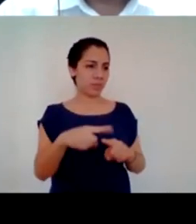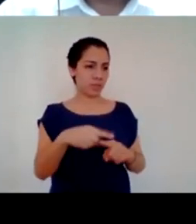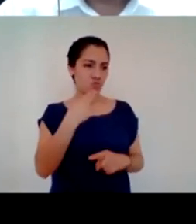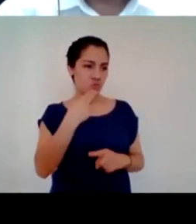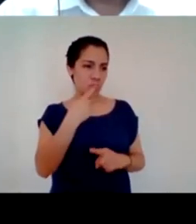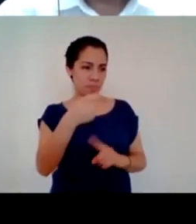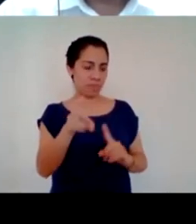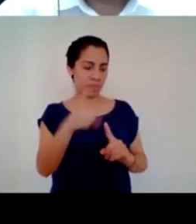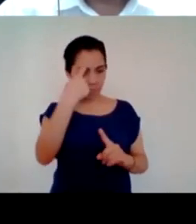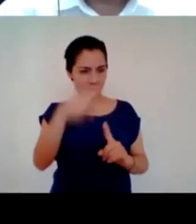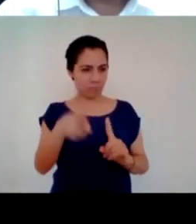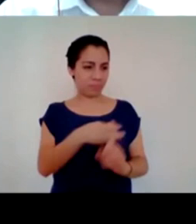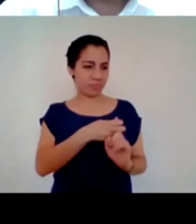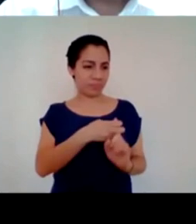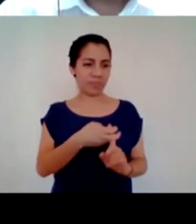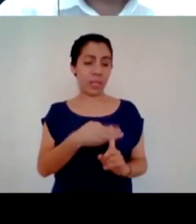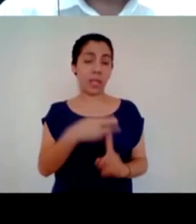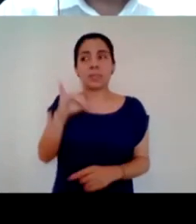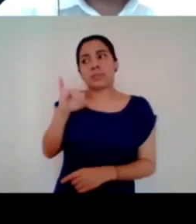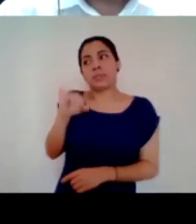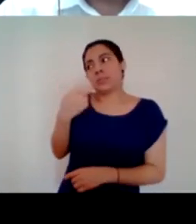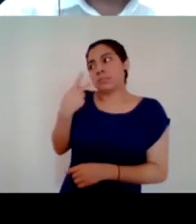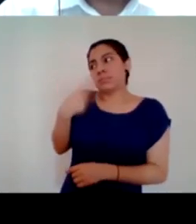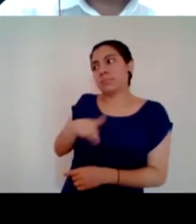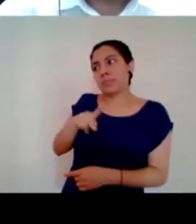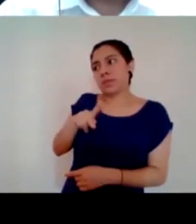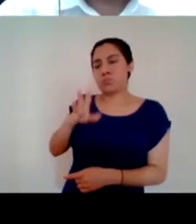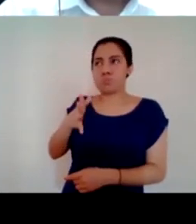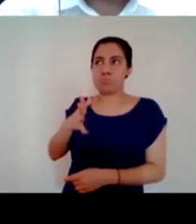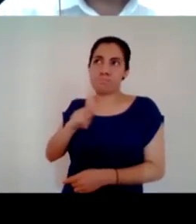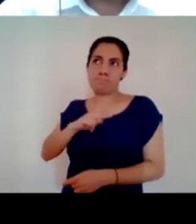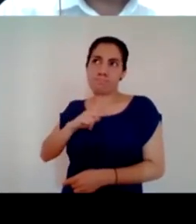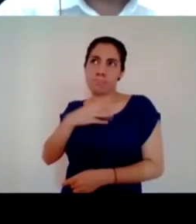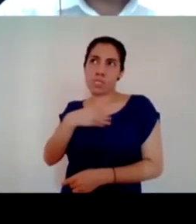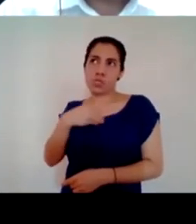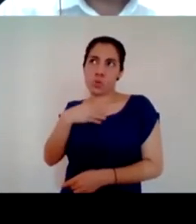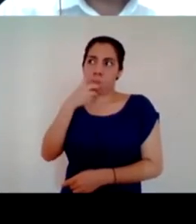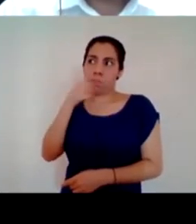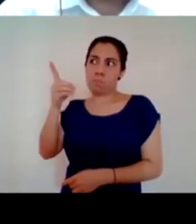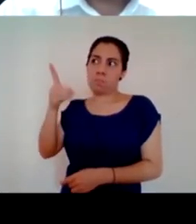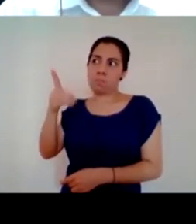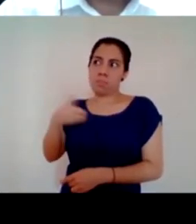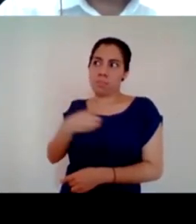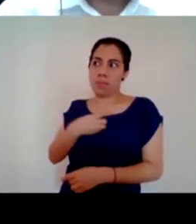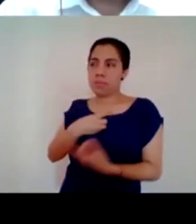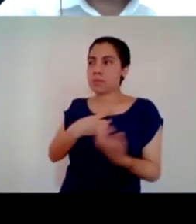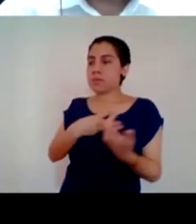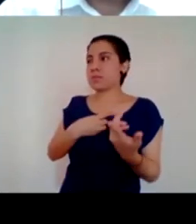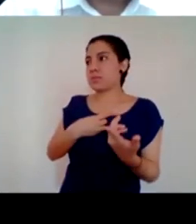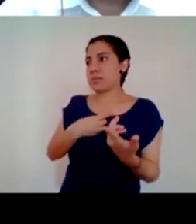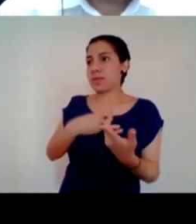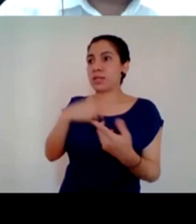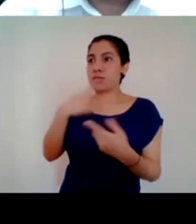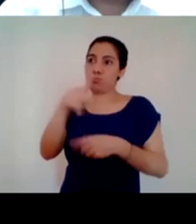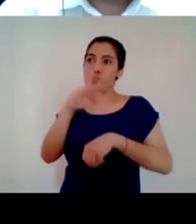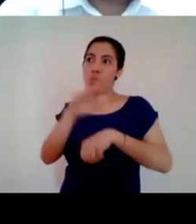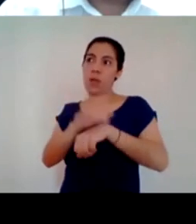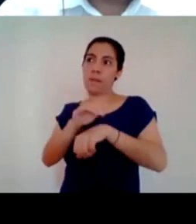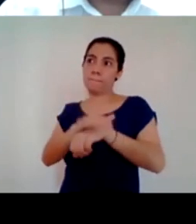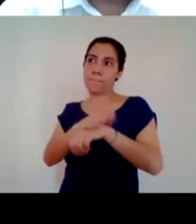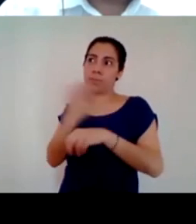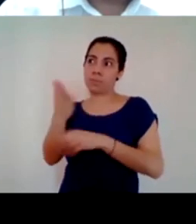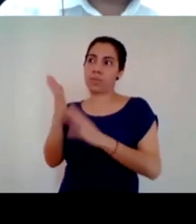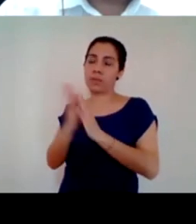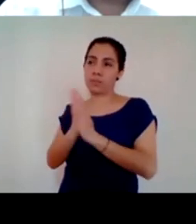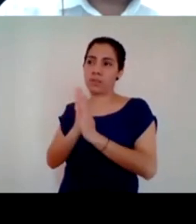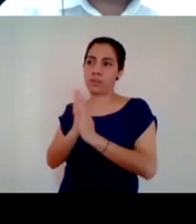¿quién lleva 3 coches diferentes todos los días a su casa? A ver, cuestionemos, ¿no? Es que mi hijo me pide que no entre a su cuarto y le tengo que brindar esa privacidad. Sí, pero tu hijo huele a